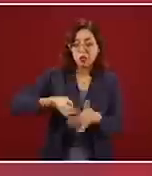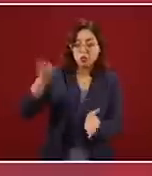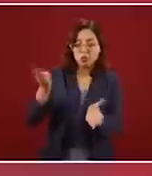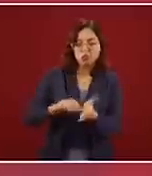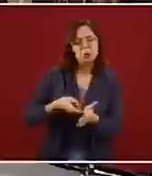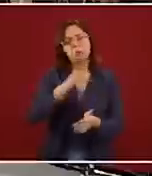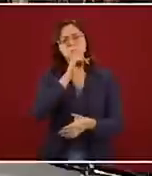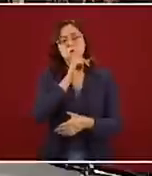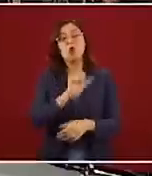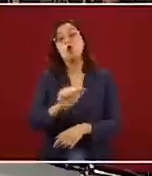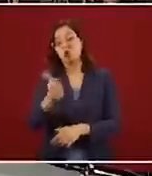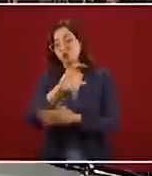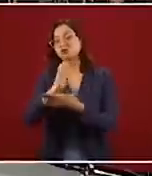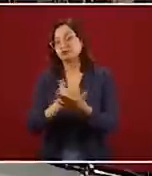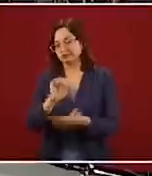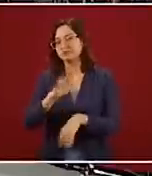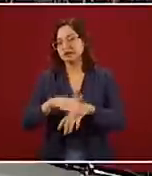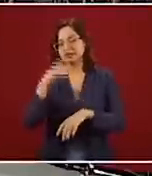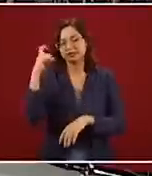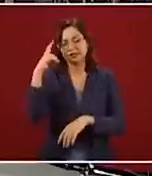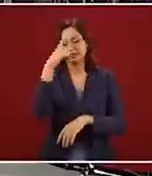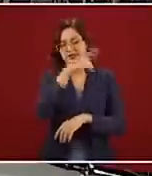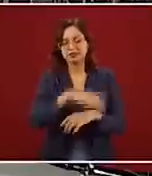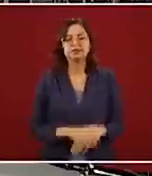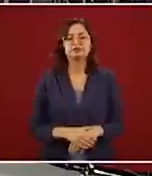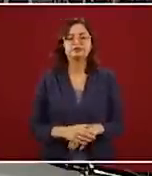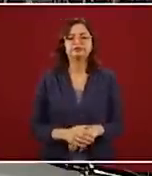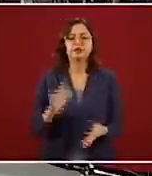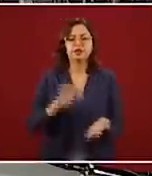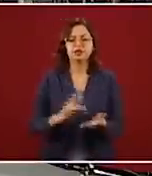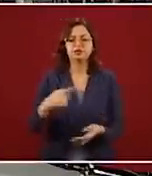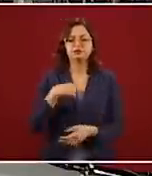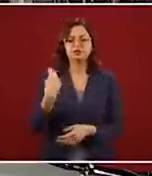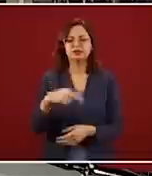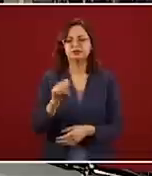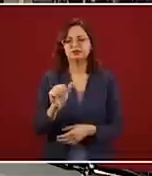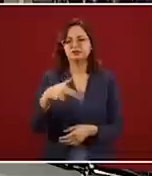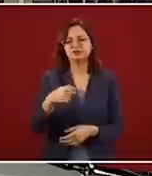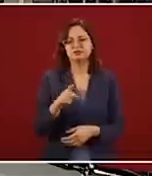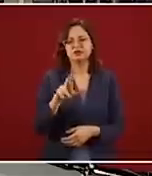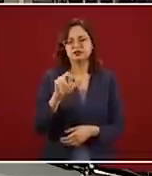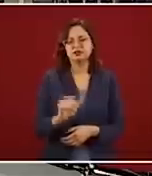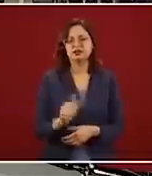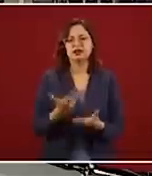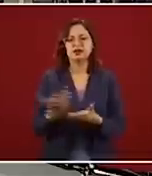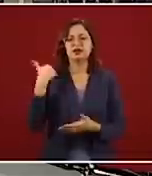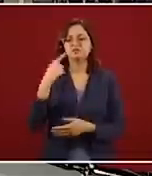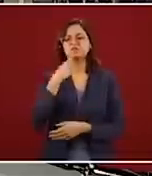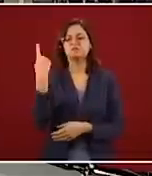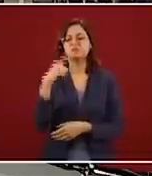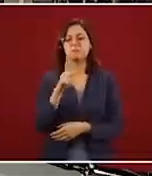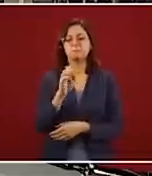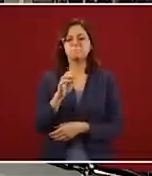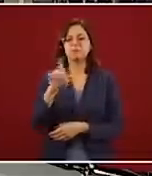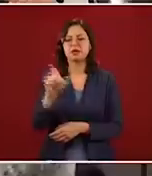complejo. ¿Sí? Gracias, Sandra Aguilera, de Grupo Larsa Comunicaciones. Hace 8 días denunciamos un caso de Pemex que no